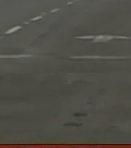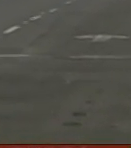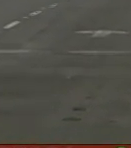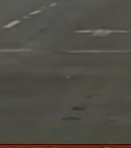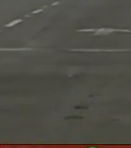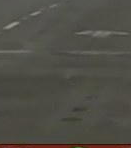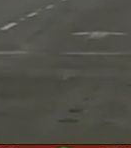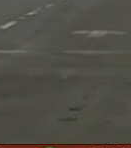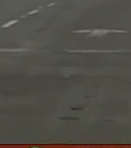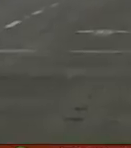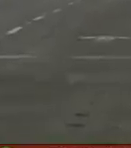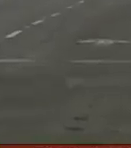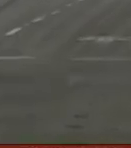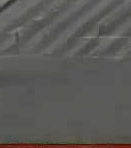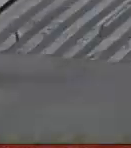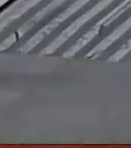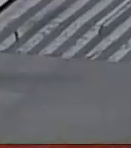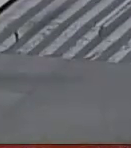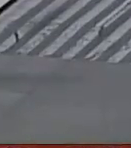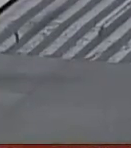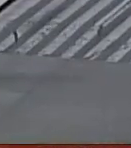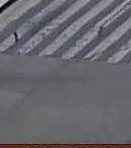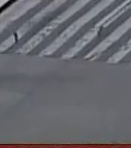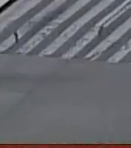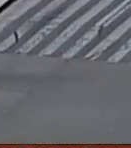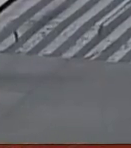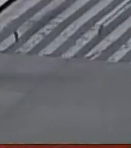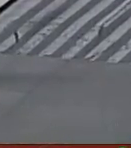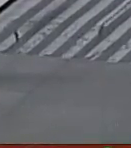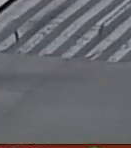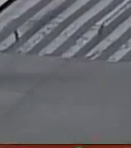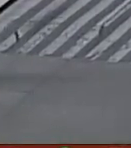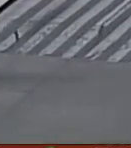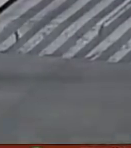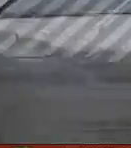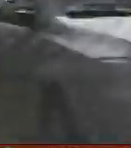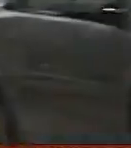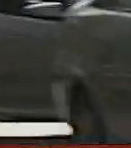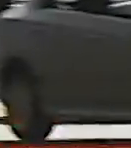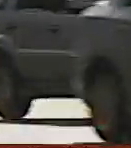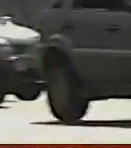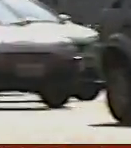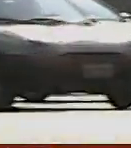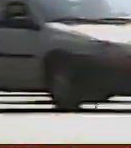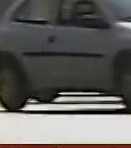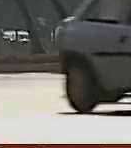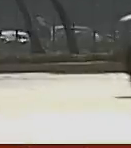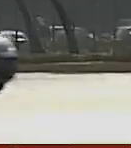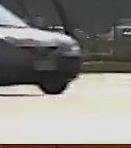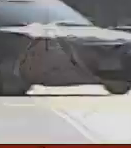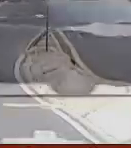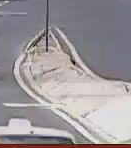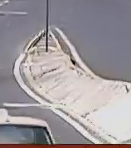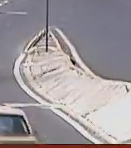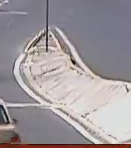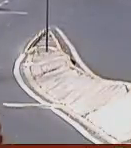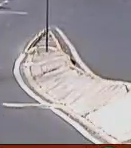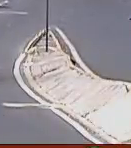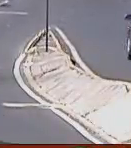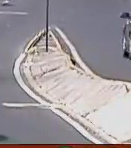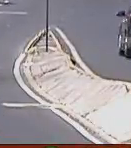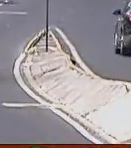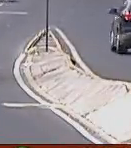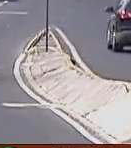se inspecciona de características técnicas que sobre todo el transporte de carga tiene para